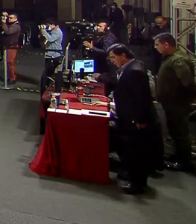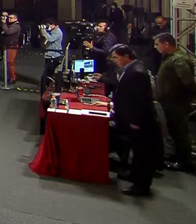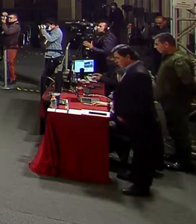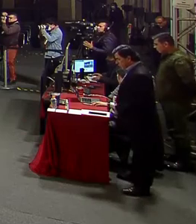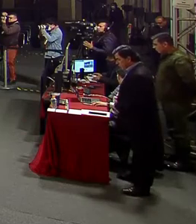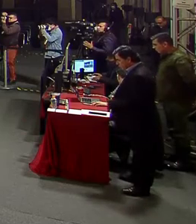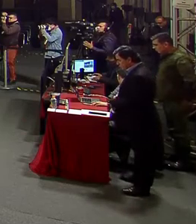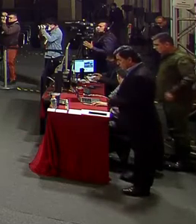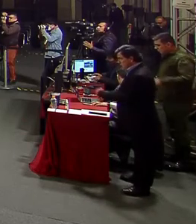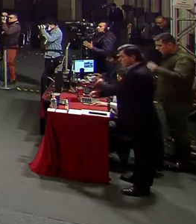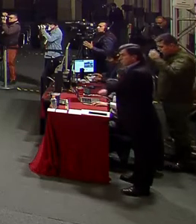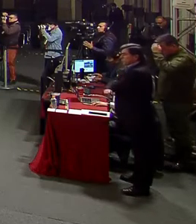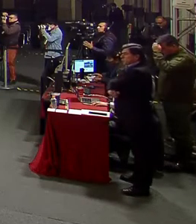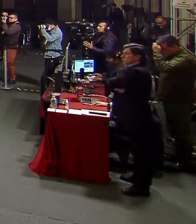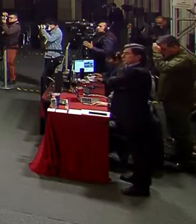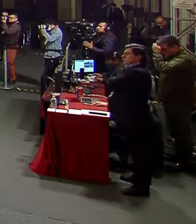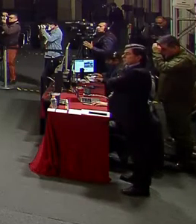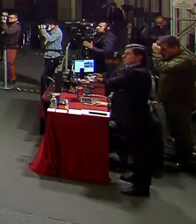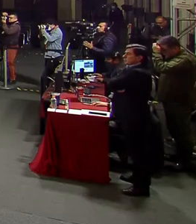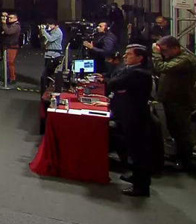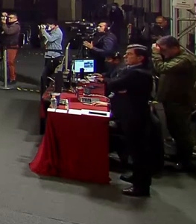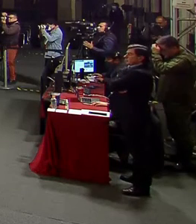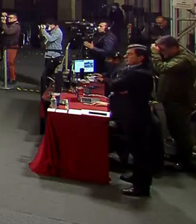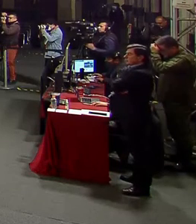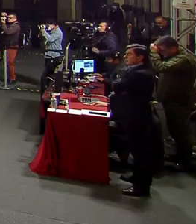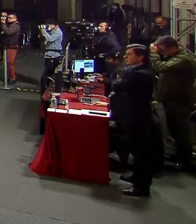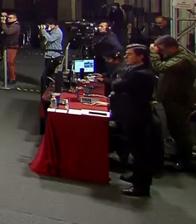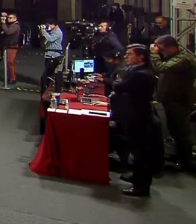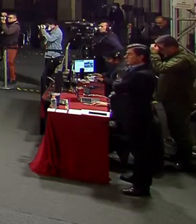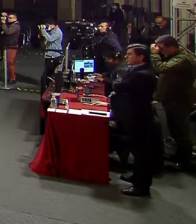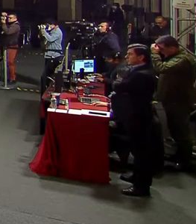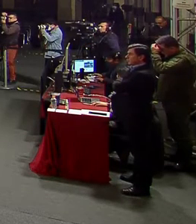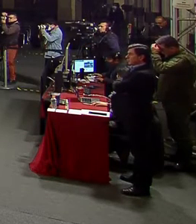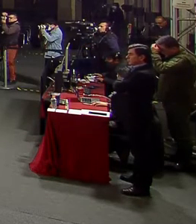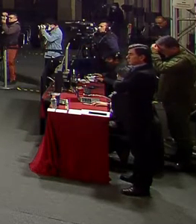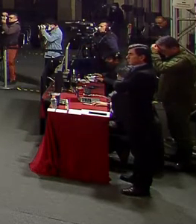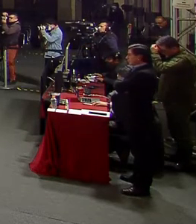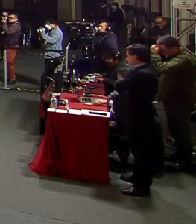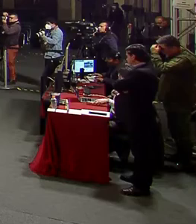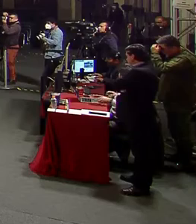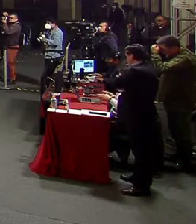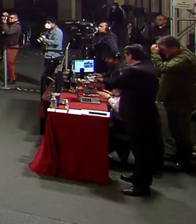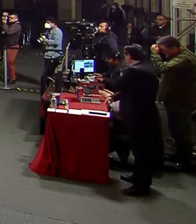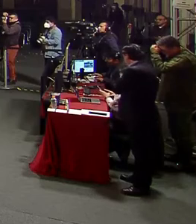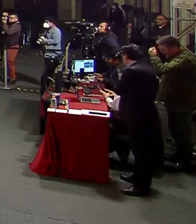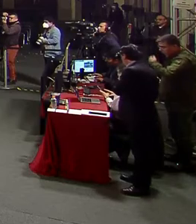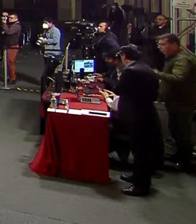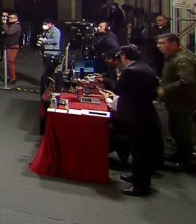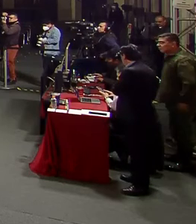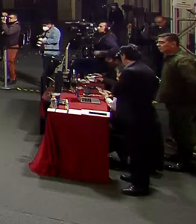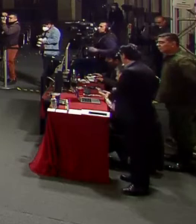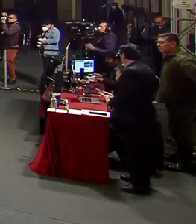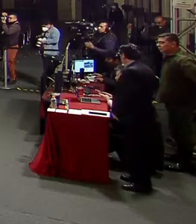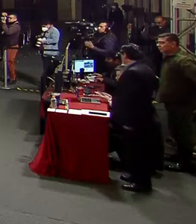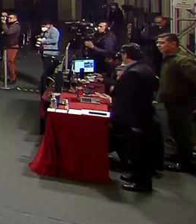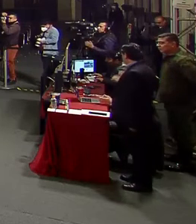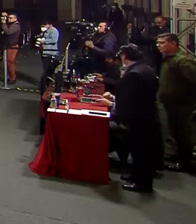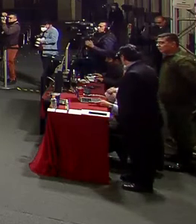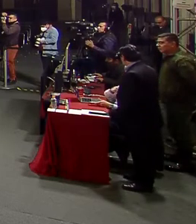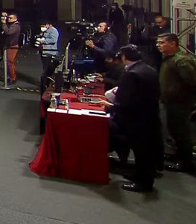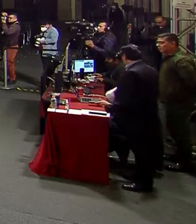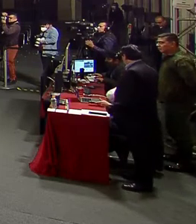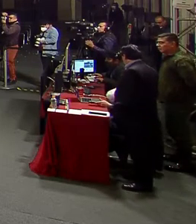en Sabinas, Coahuila. Vamos a informarles sobre lo que se